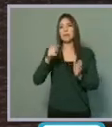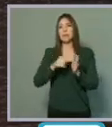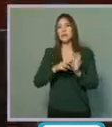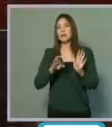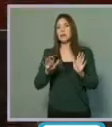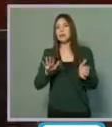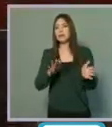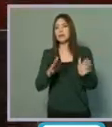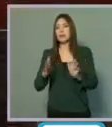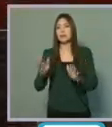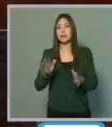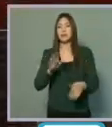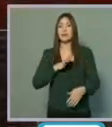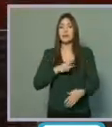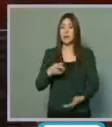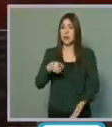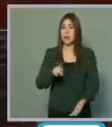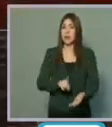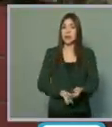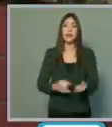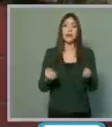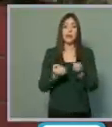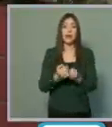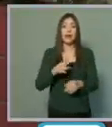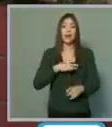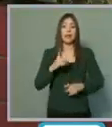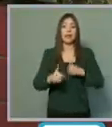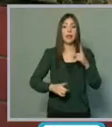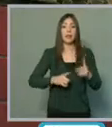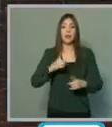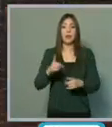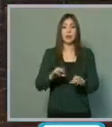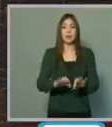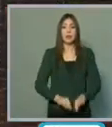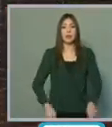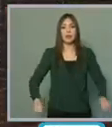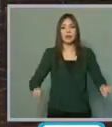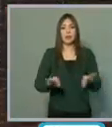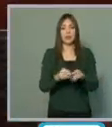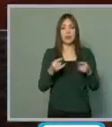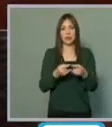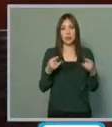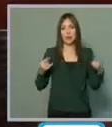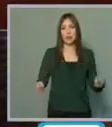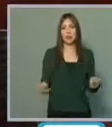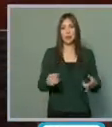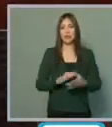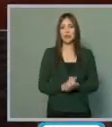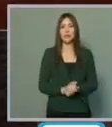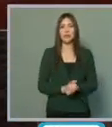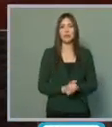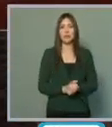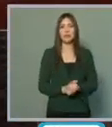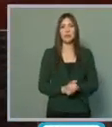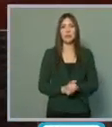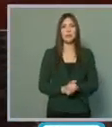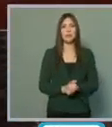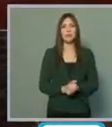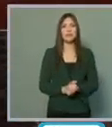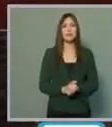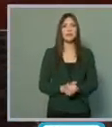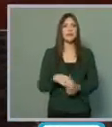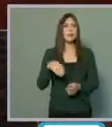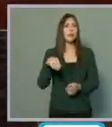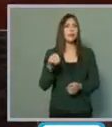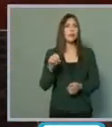deportivamente, tiene historia también tiene importancia enorme, sí que allá. Moscú, ¿qué ven